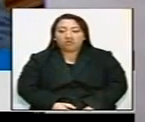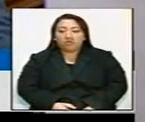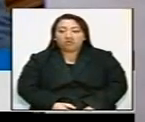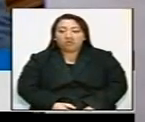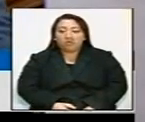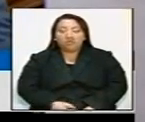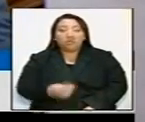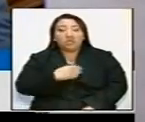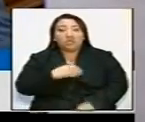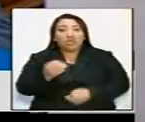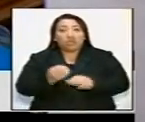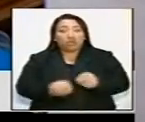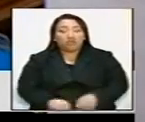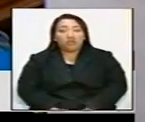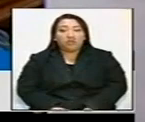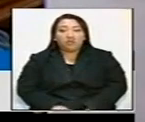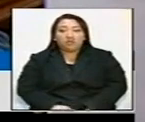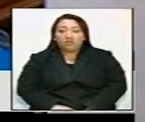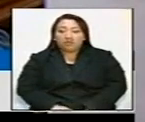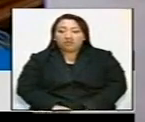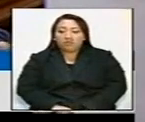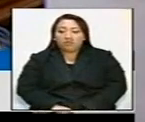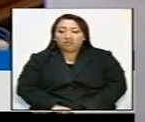Nacional de Competitividad